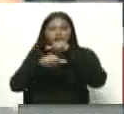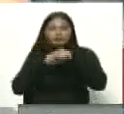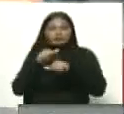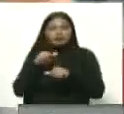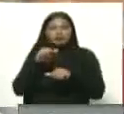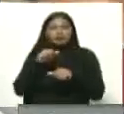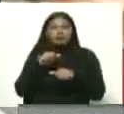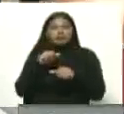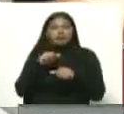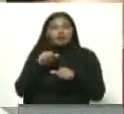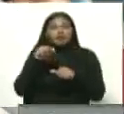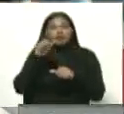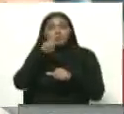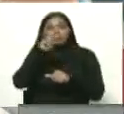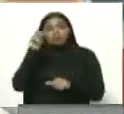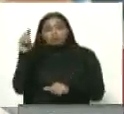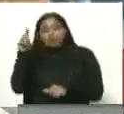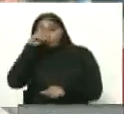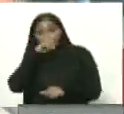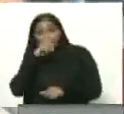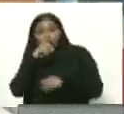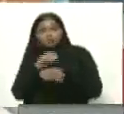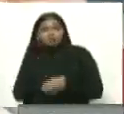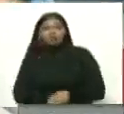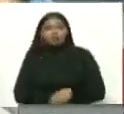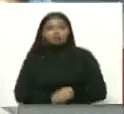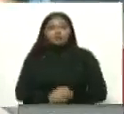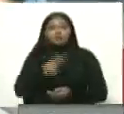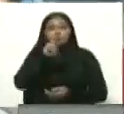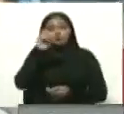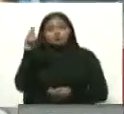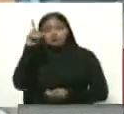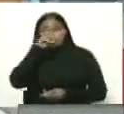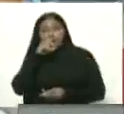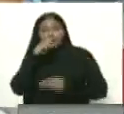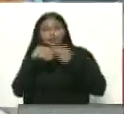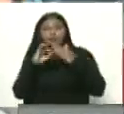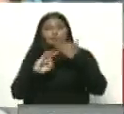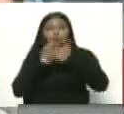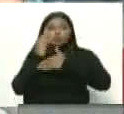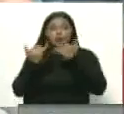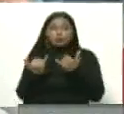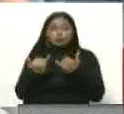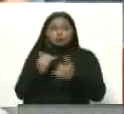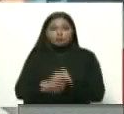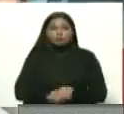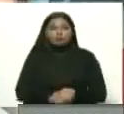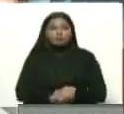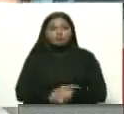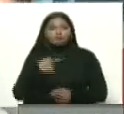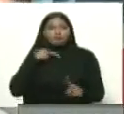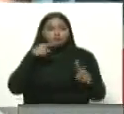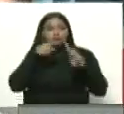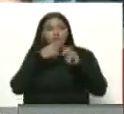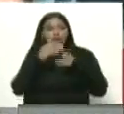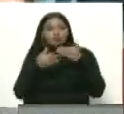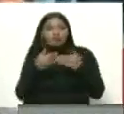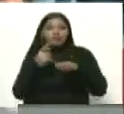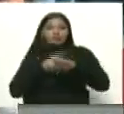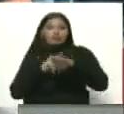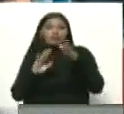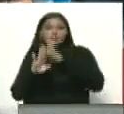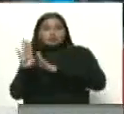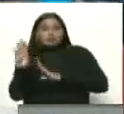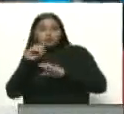bicentenario. Carabobo el año pasado, 200 años, batalla fundadora, batalla que signa el tiempo y el